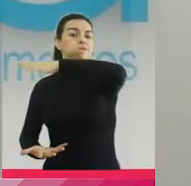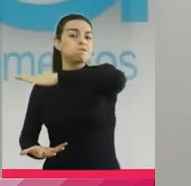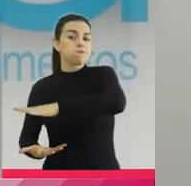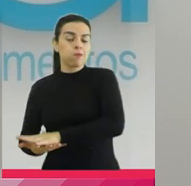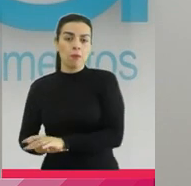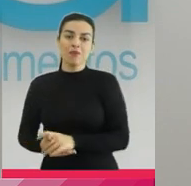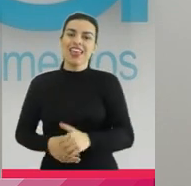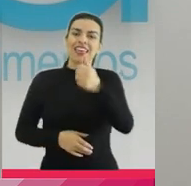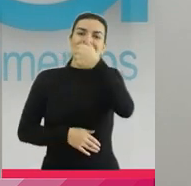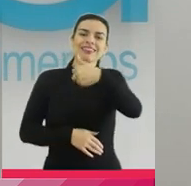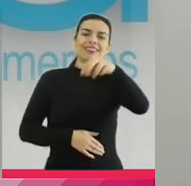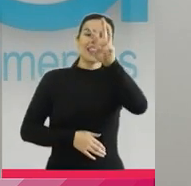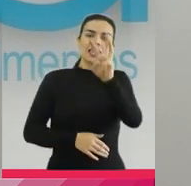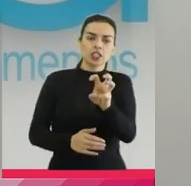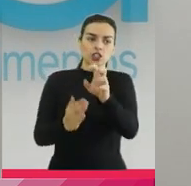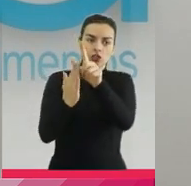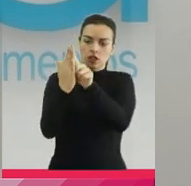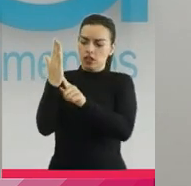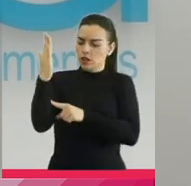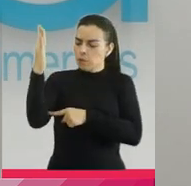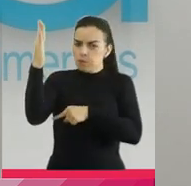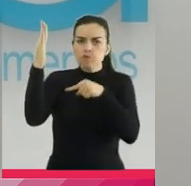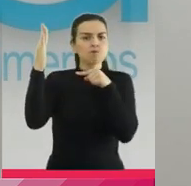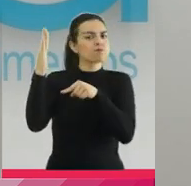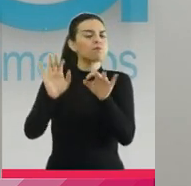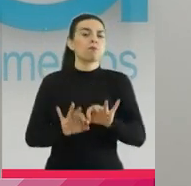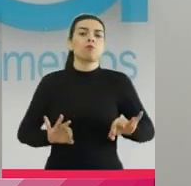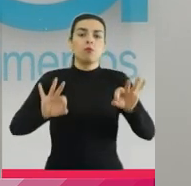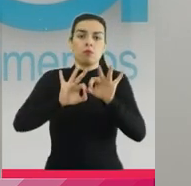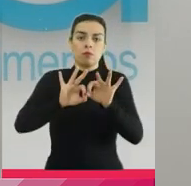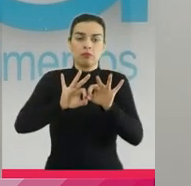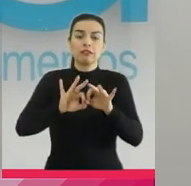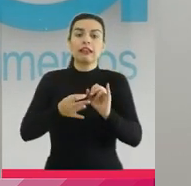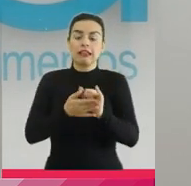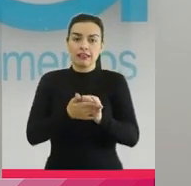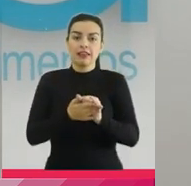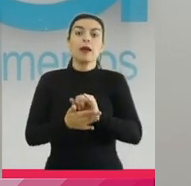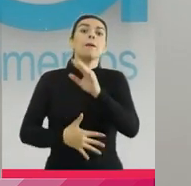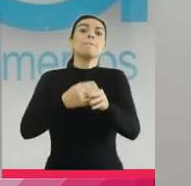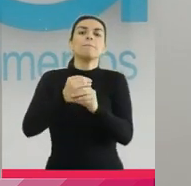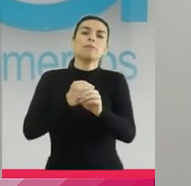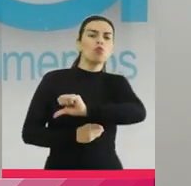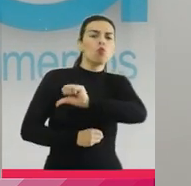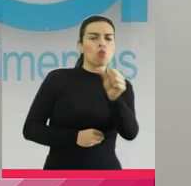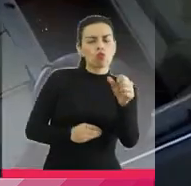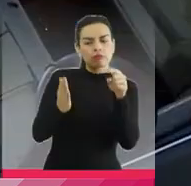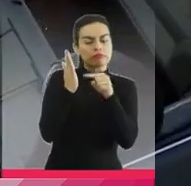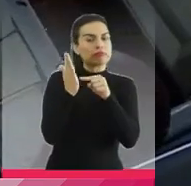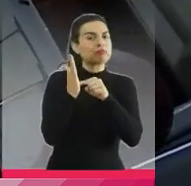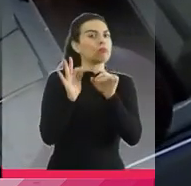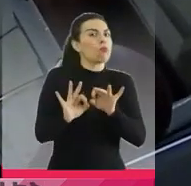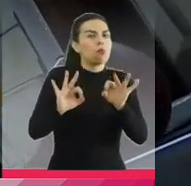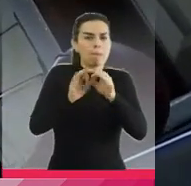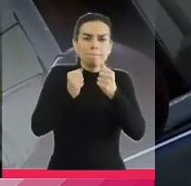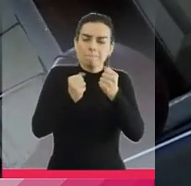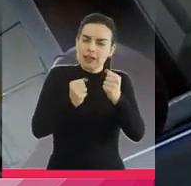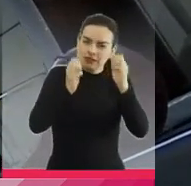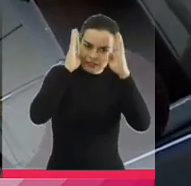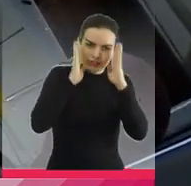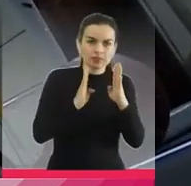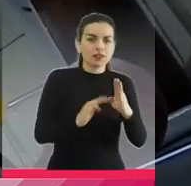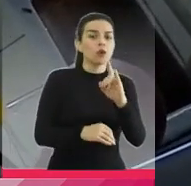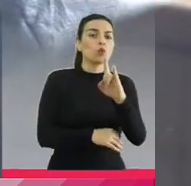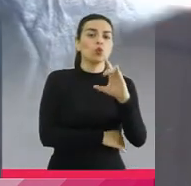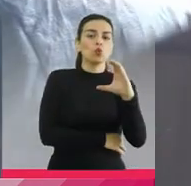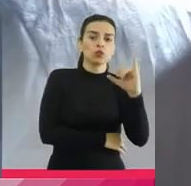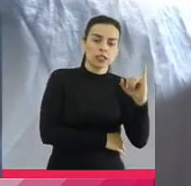disponibles allí están contemplados productos muy sensibles que se utilizan en las unidades de cuidados intensivos por esta razón el invima declaró